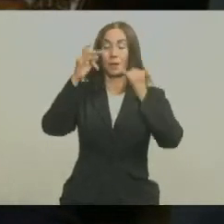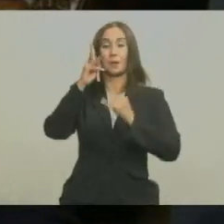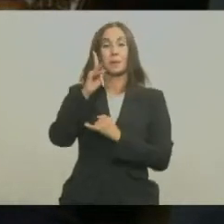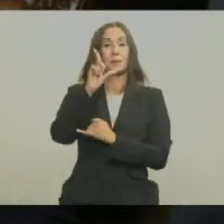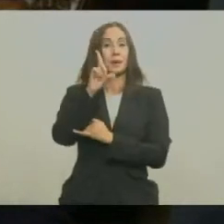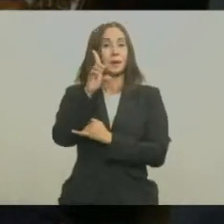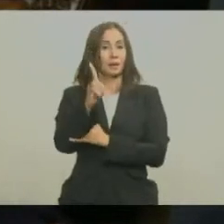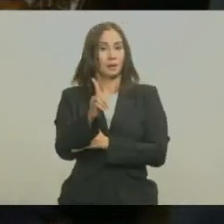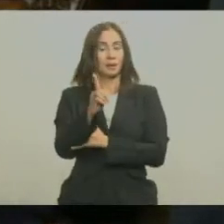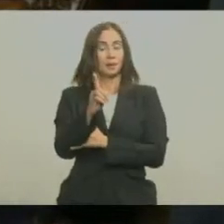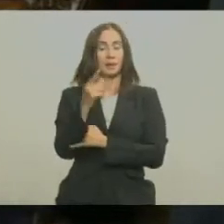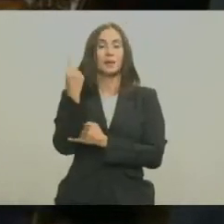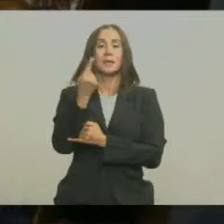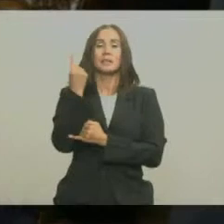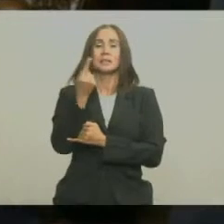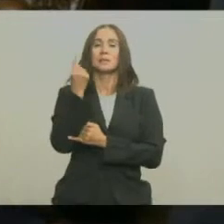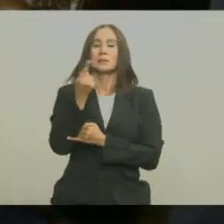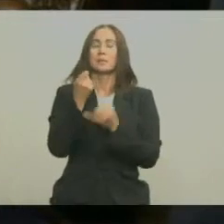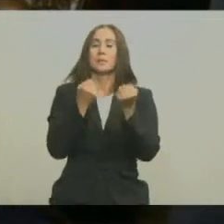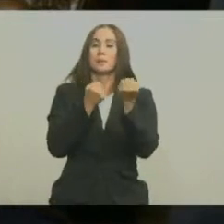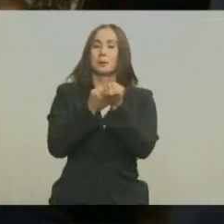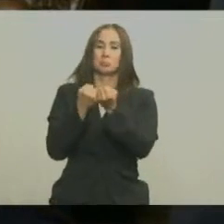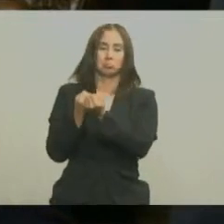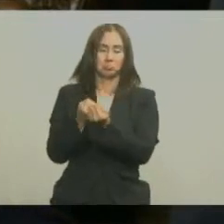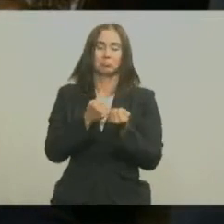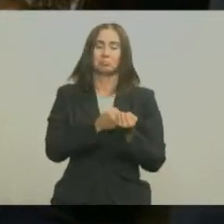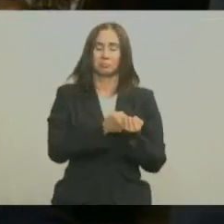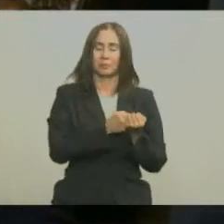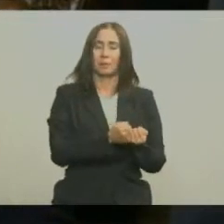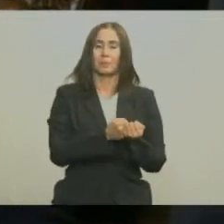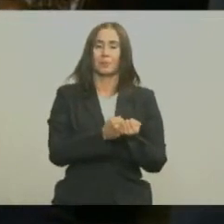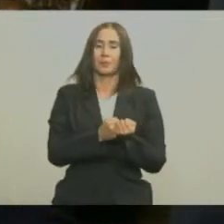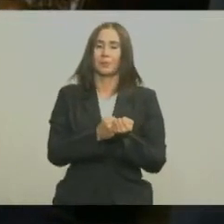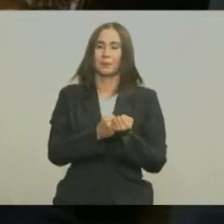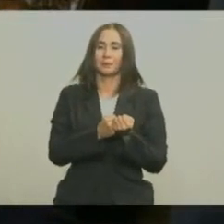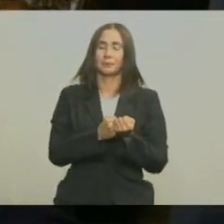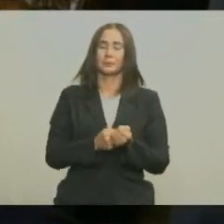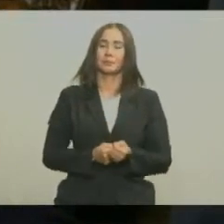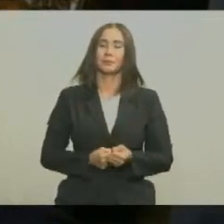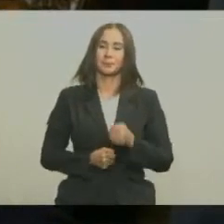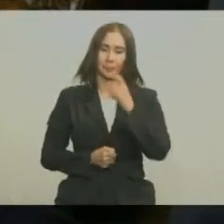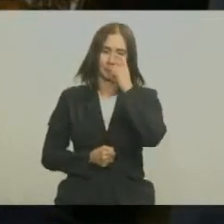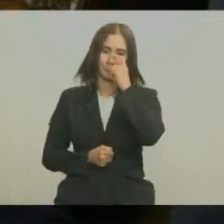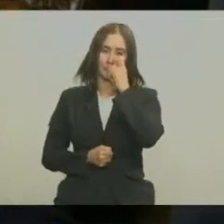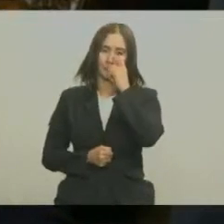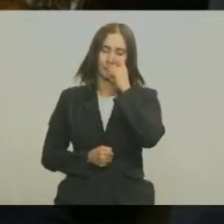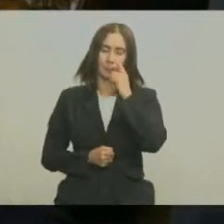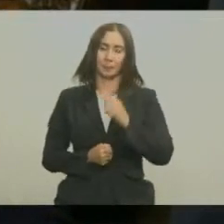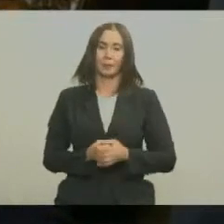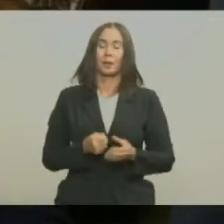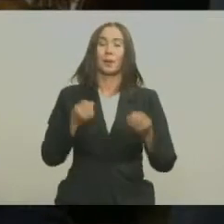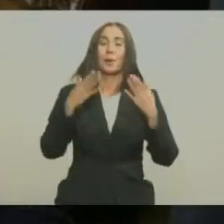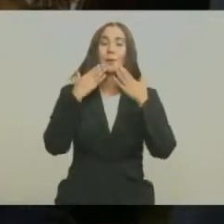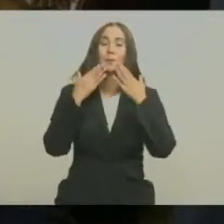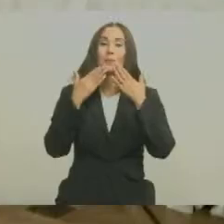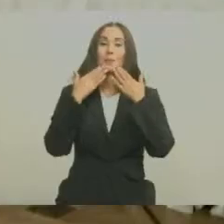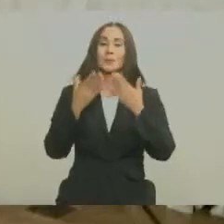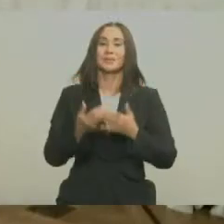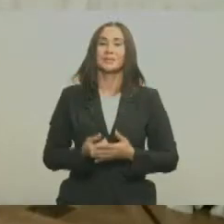Dominicana y sus bloques partidarios en el Congreso haremos causa común con el beneficio de la sociedad. Muchas